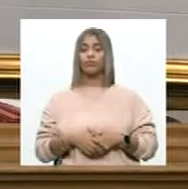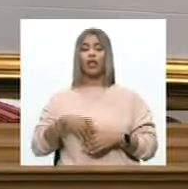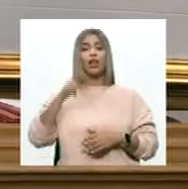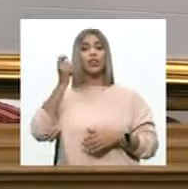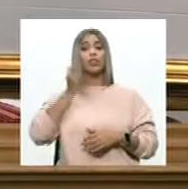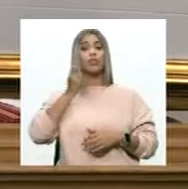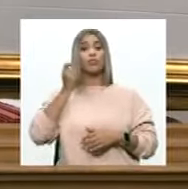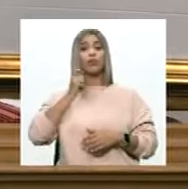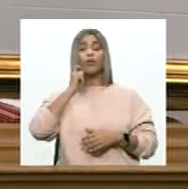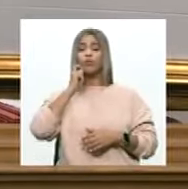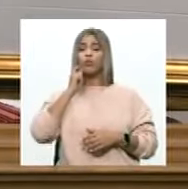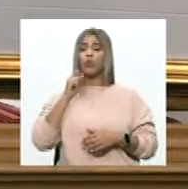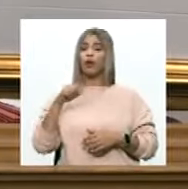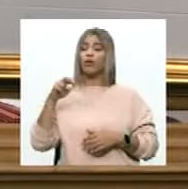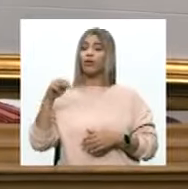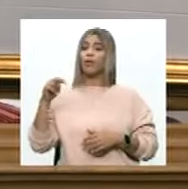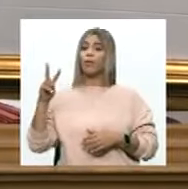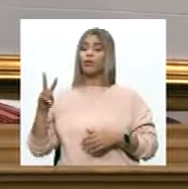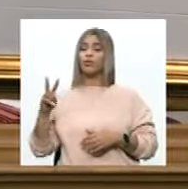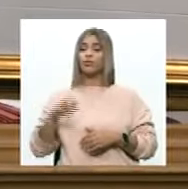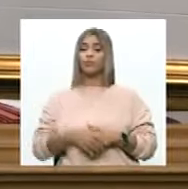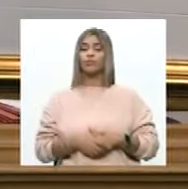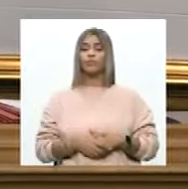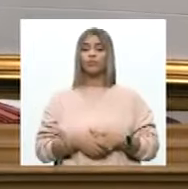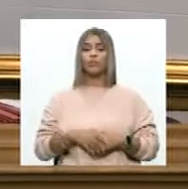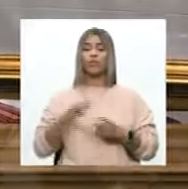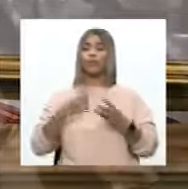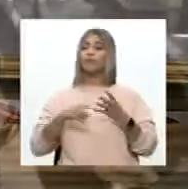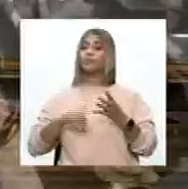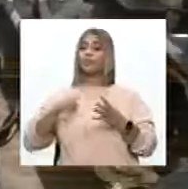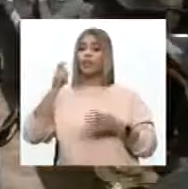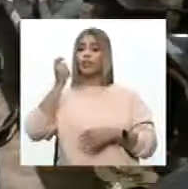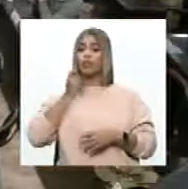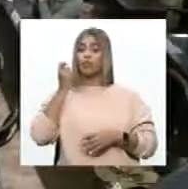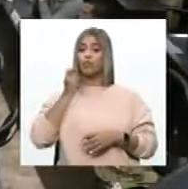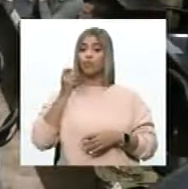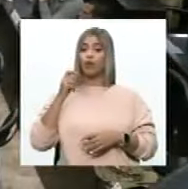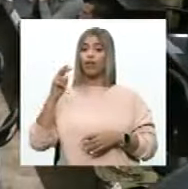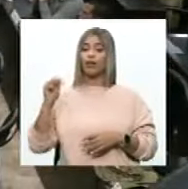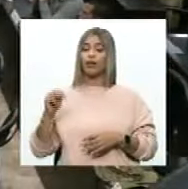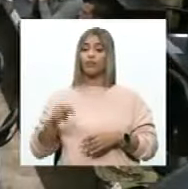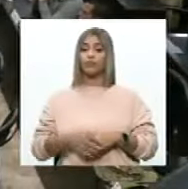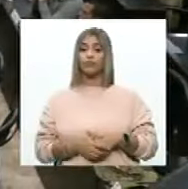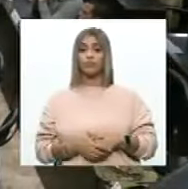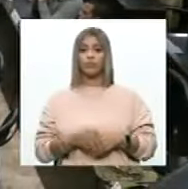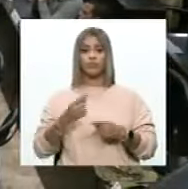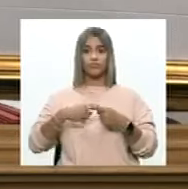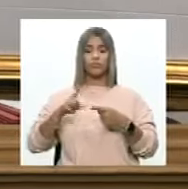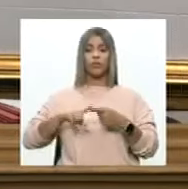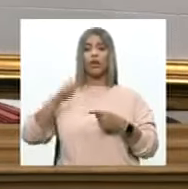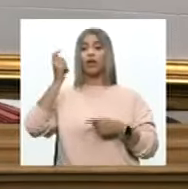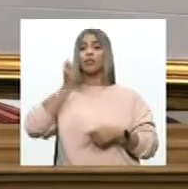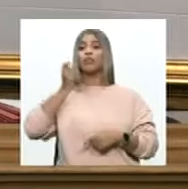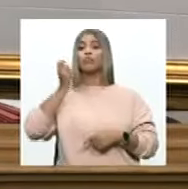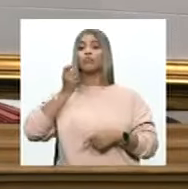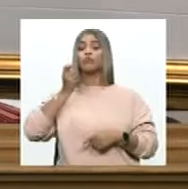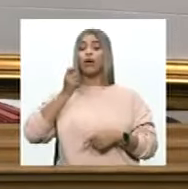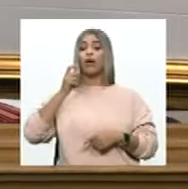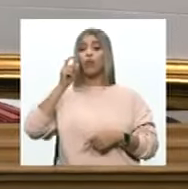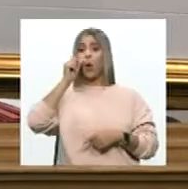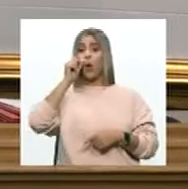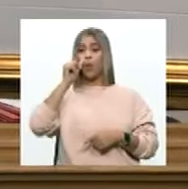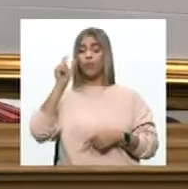Diputada Jinkelis Vanessa Gutiérrez. Diputada Nancy Asensio. Diputado Fernando